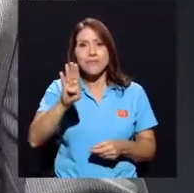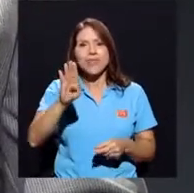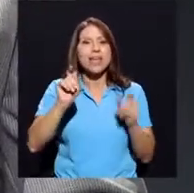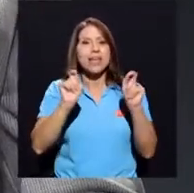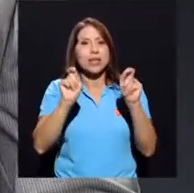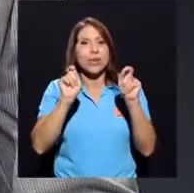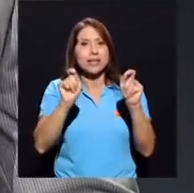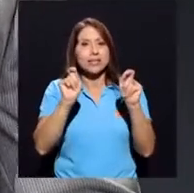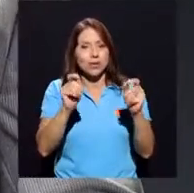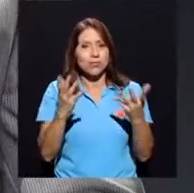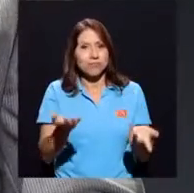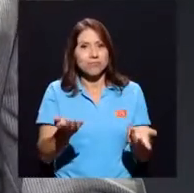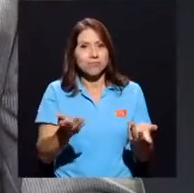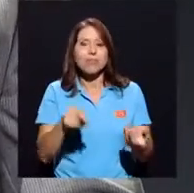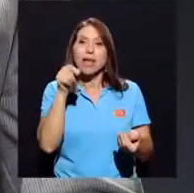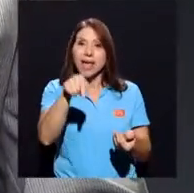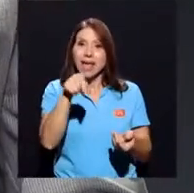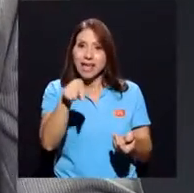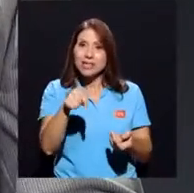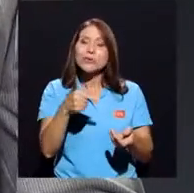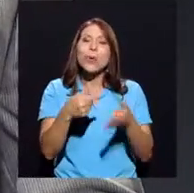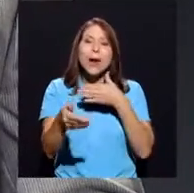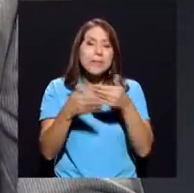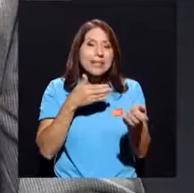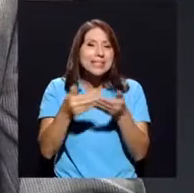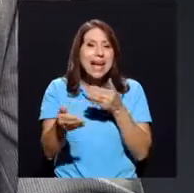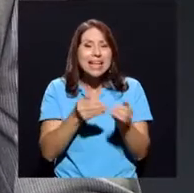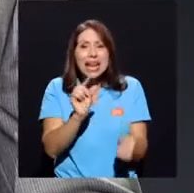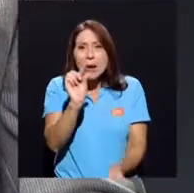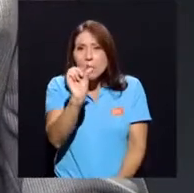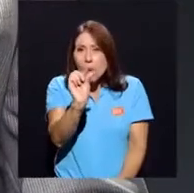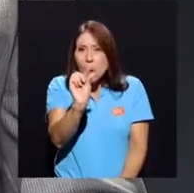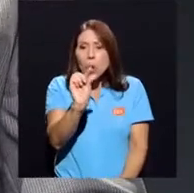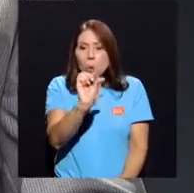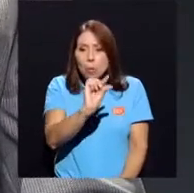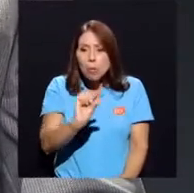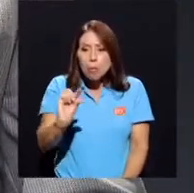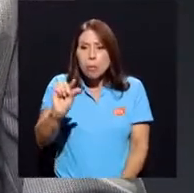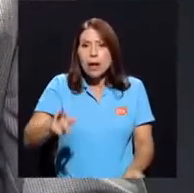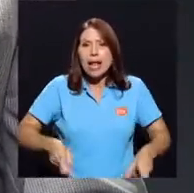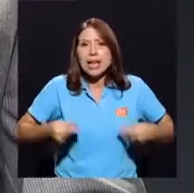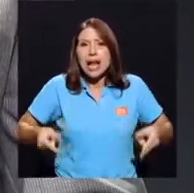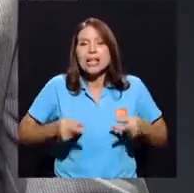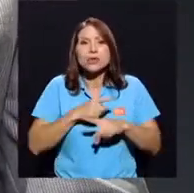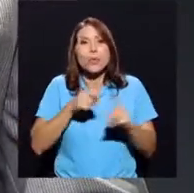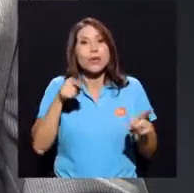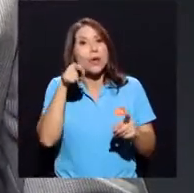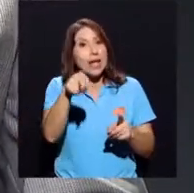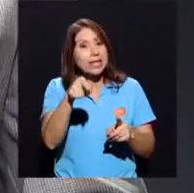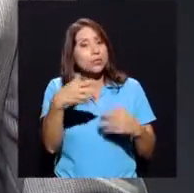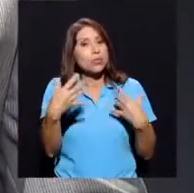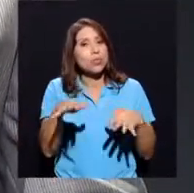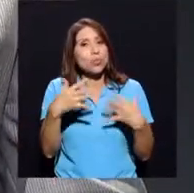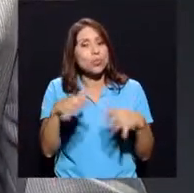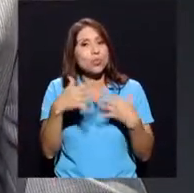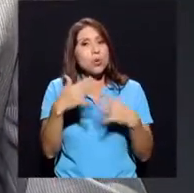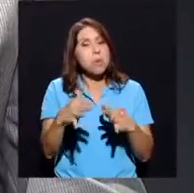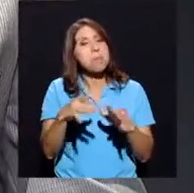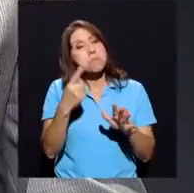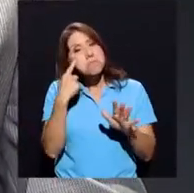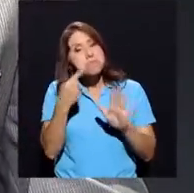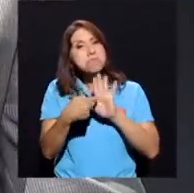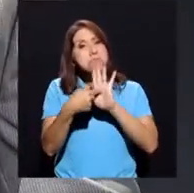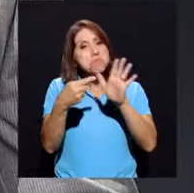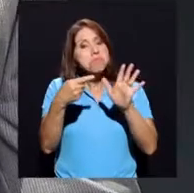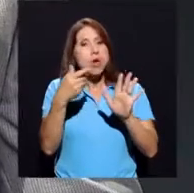estadísticas eso no se va a cerrar a pesar de que era relativamente poco el gasto nos tenía que indicadores bastante aceptables